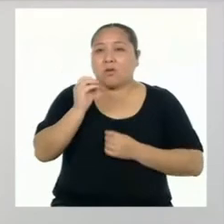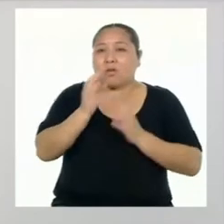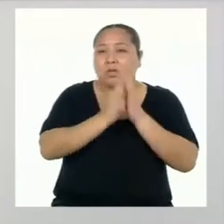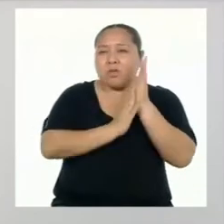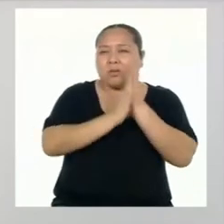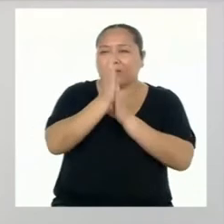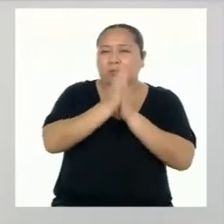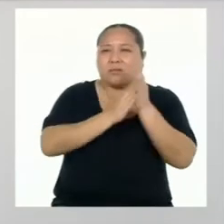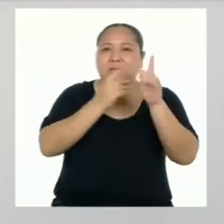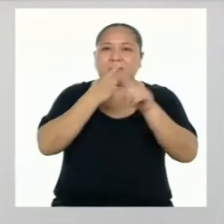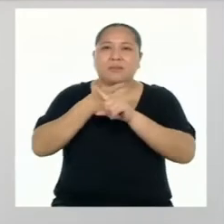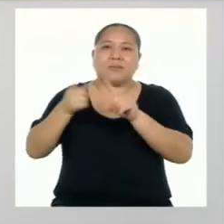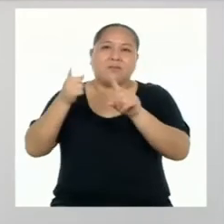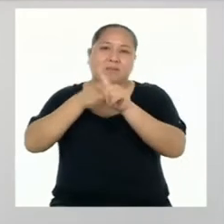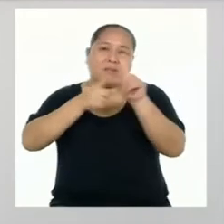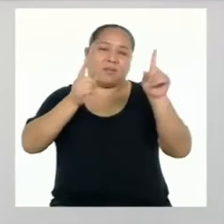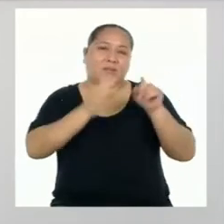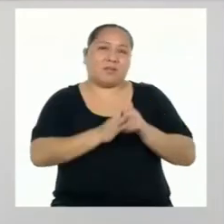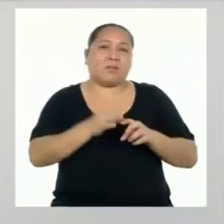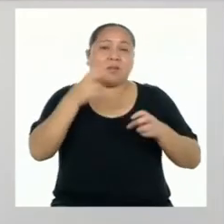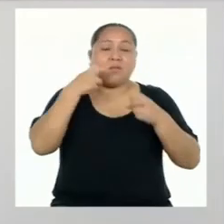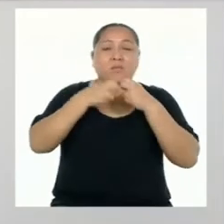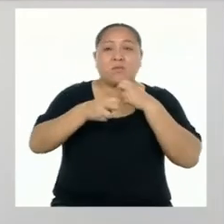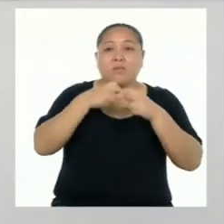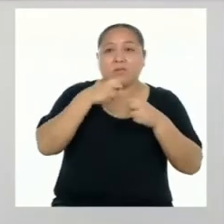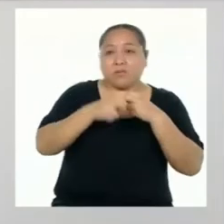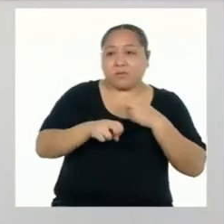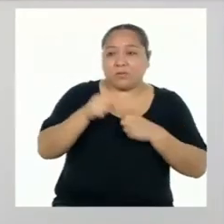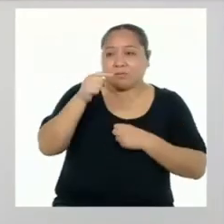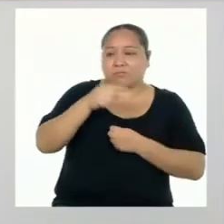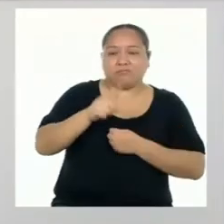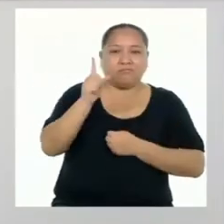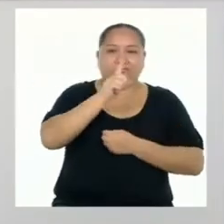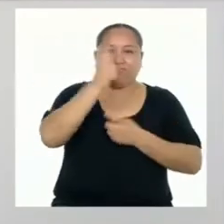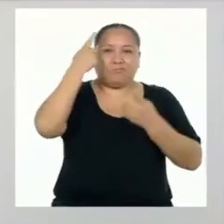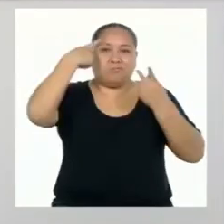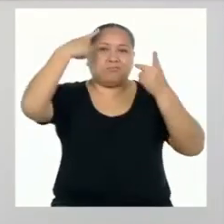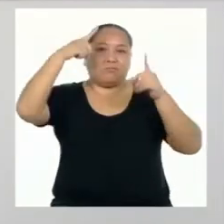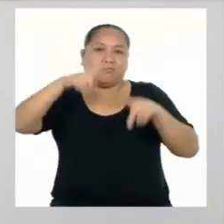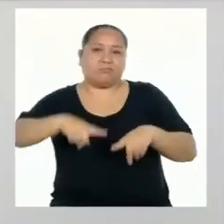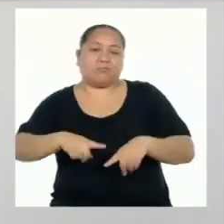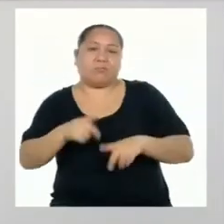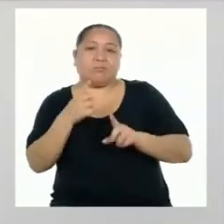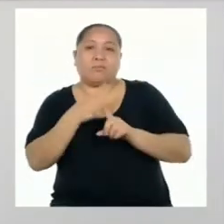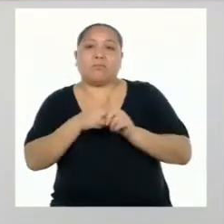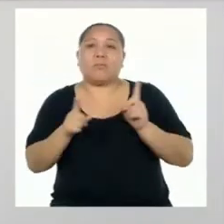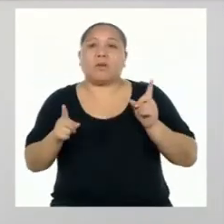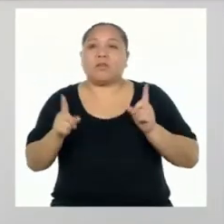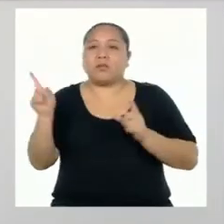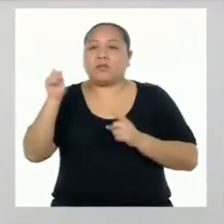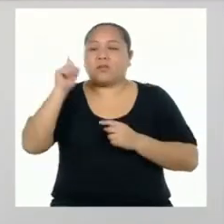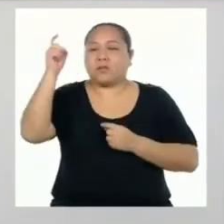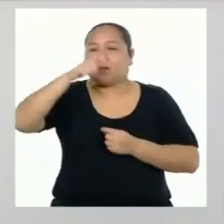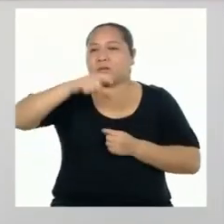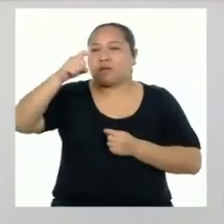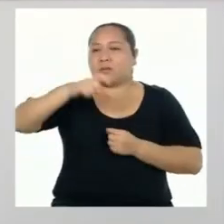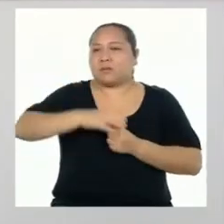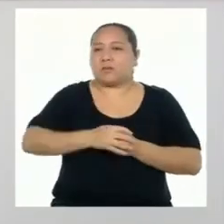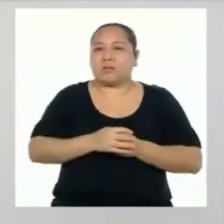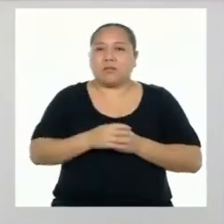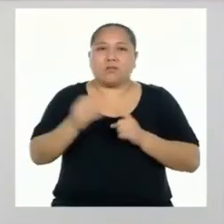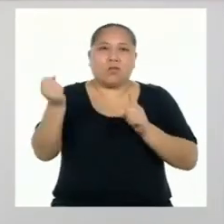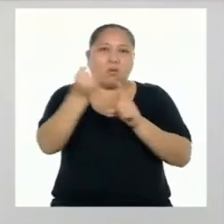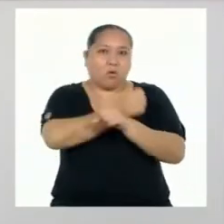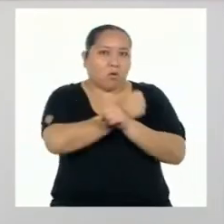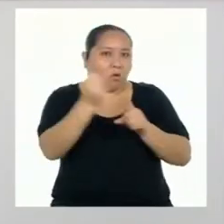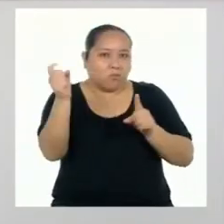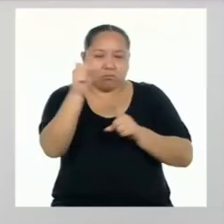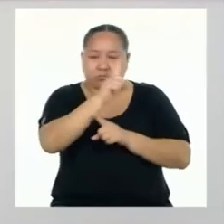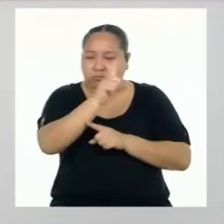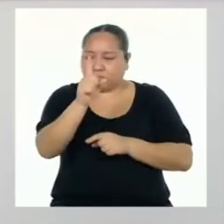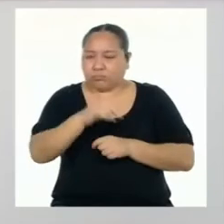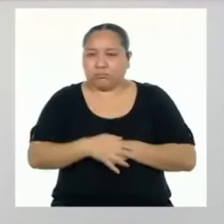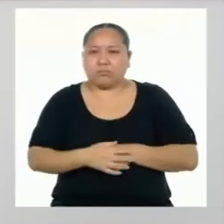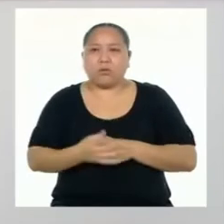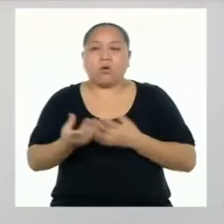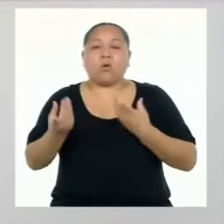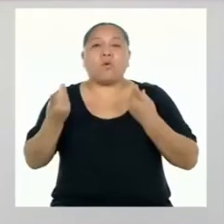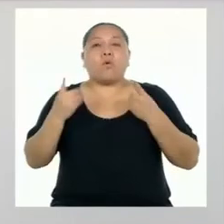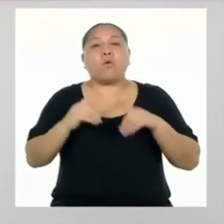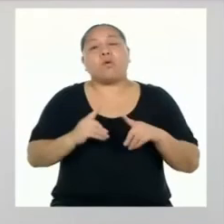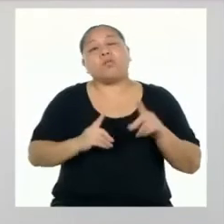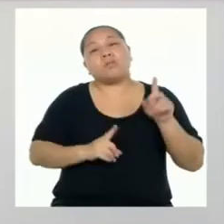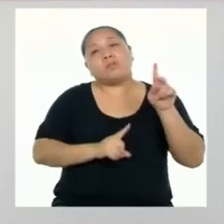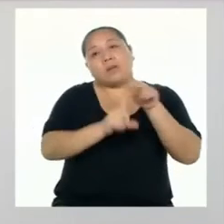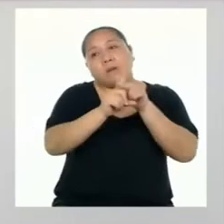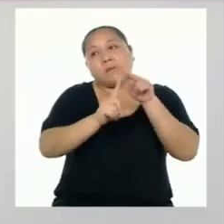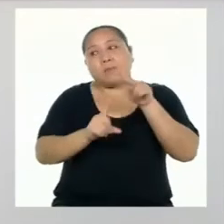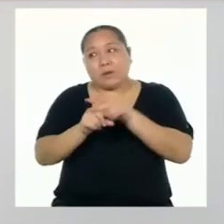motivaciones distintas. El conflicto es un desacuerdo, pero no tiene que ser violento. Por el contrario, Cuando se